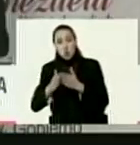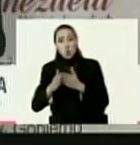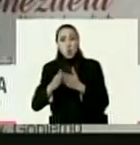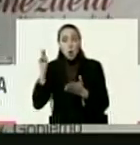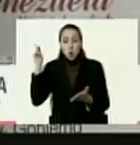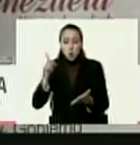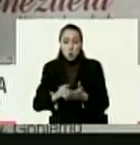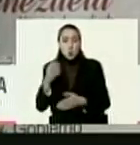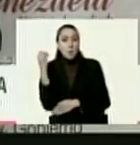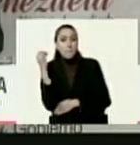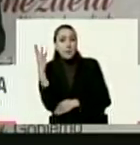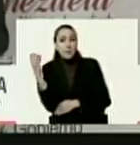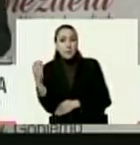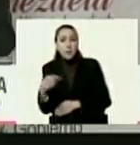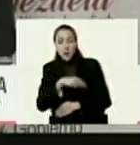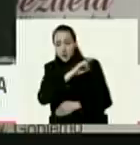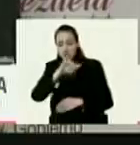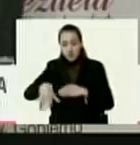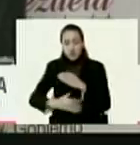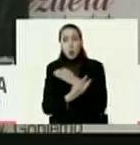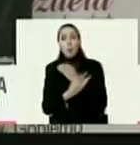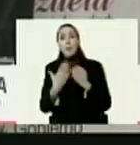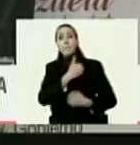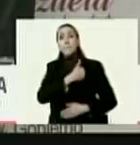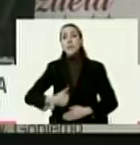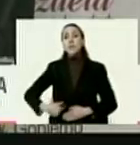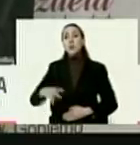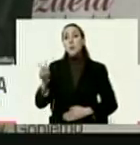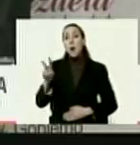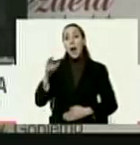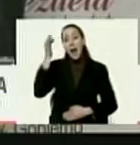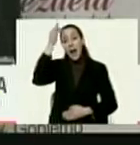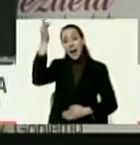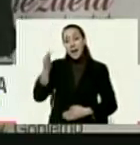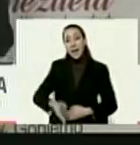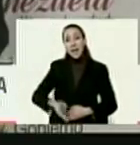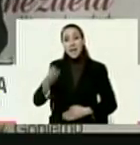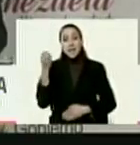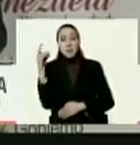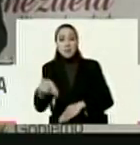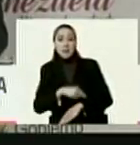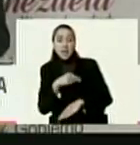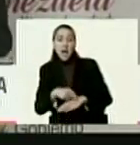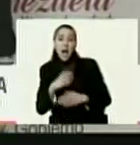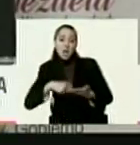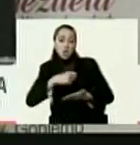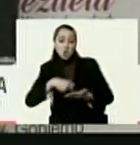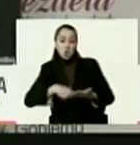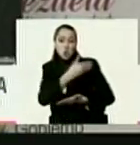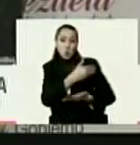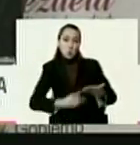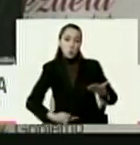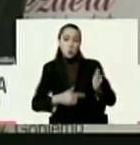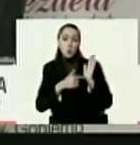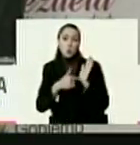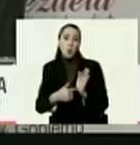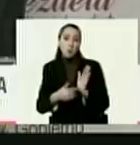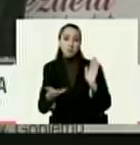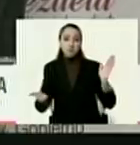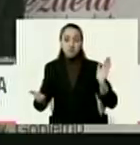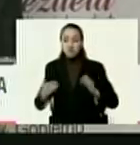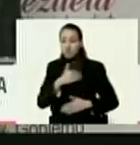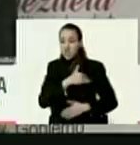Asamblea Nacional y cree que es presidente interino de Venezuela, y se atreve a firmar una carta en esos términos. Se atreve